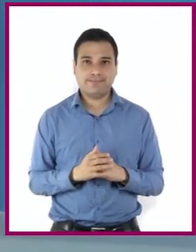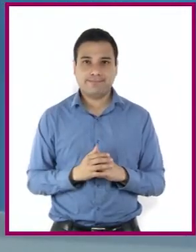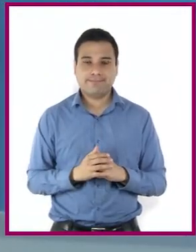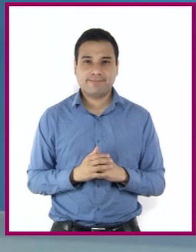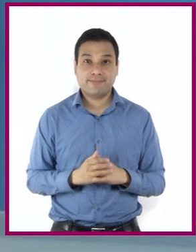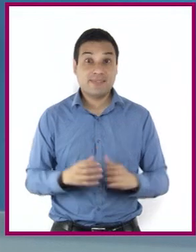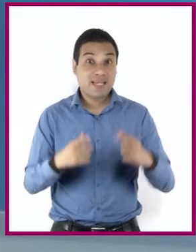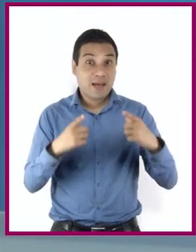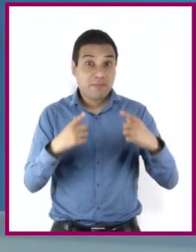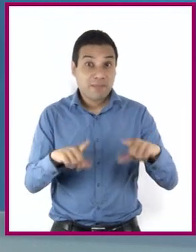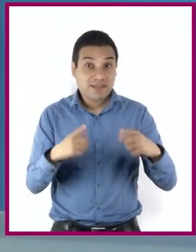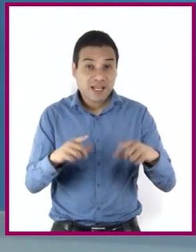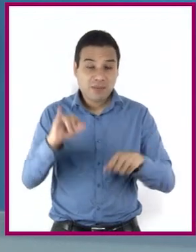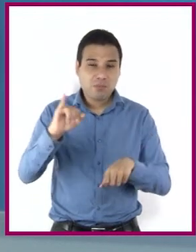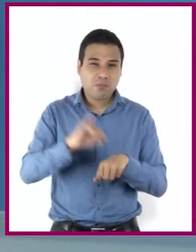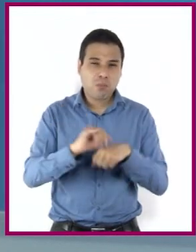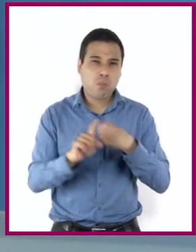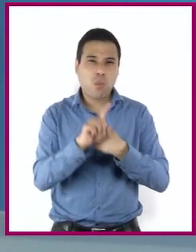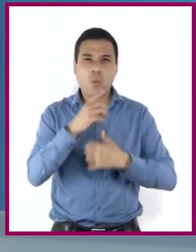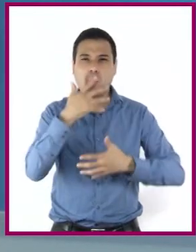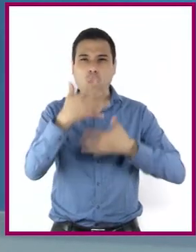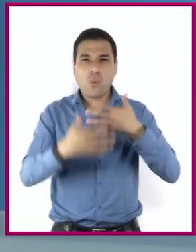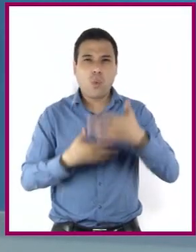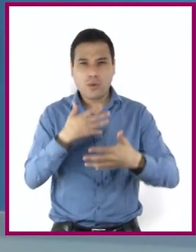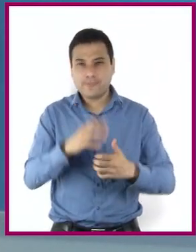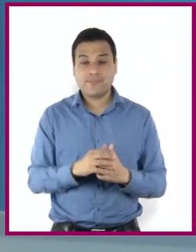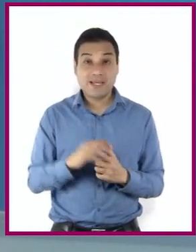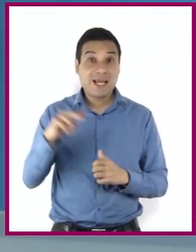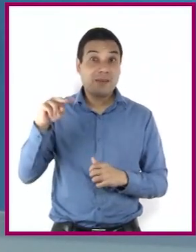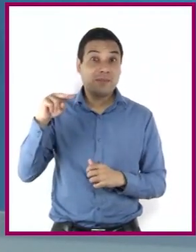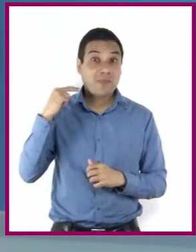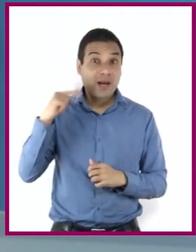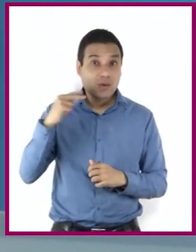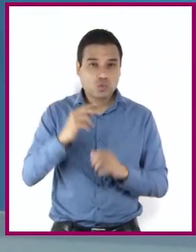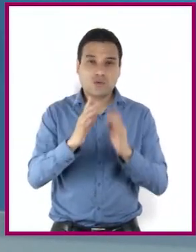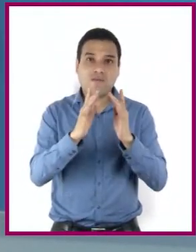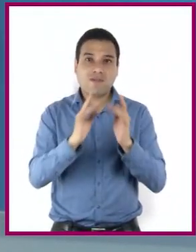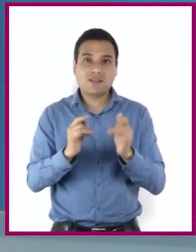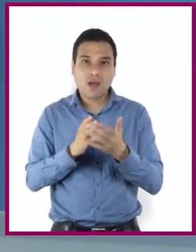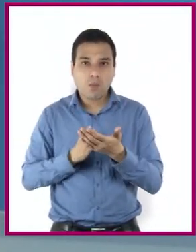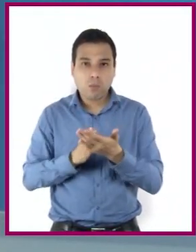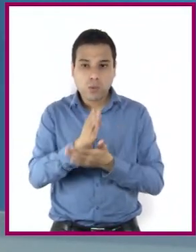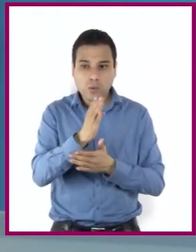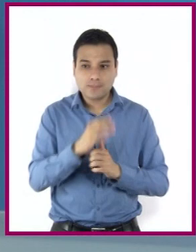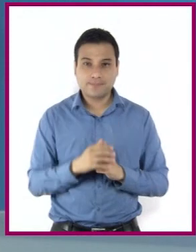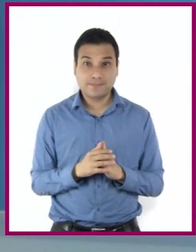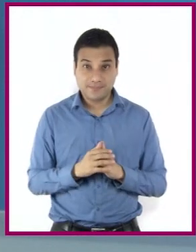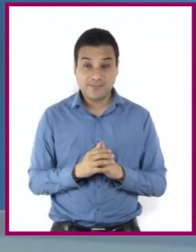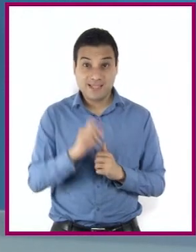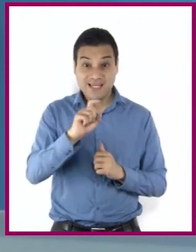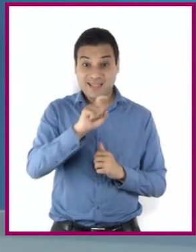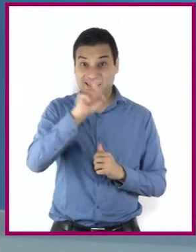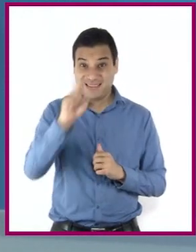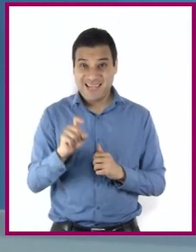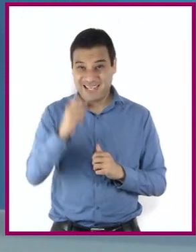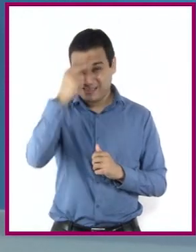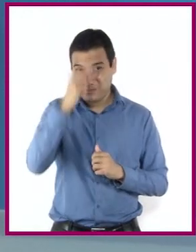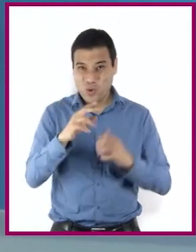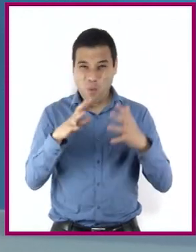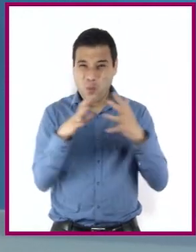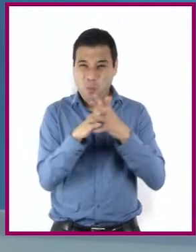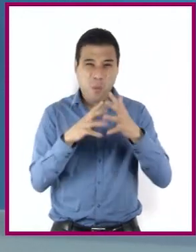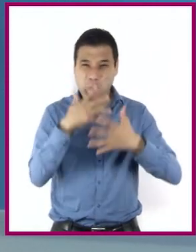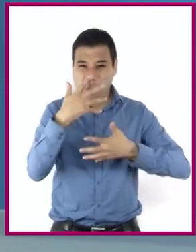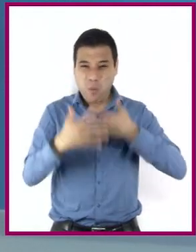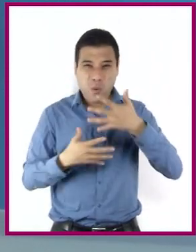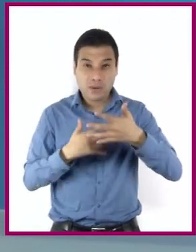causan revuelo. El puerto de Veracruz en manos de los franceses. Después del conflicto con Texas, nuestro país quedó en una